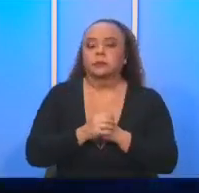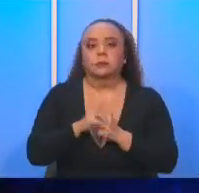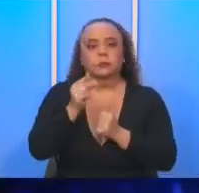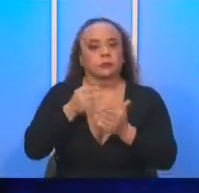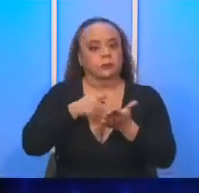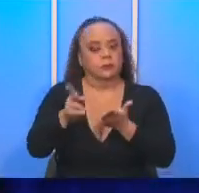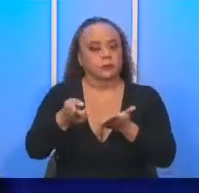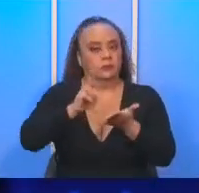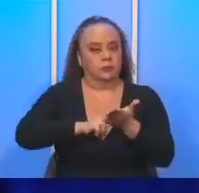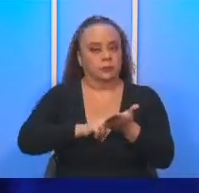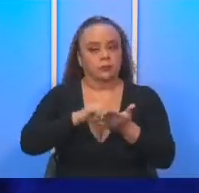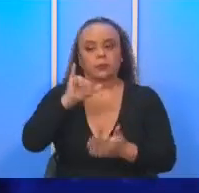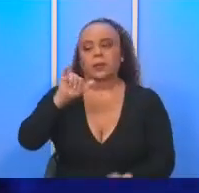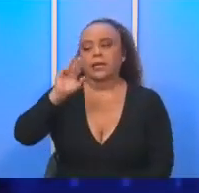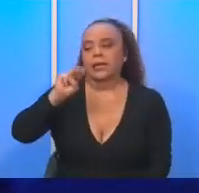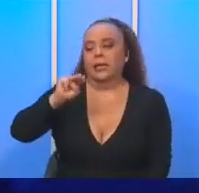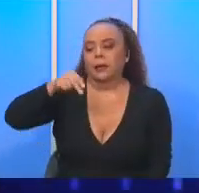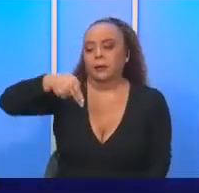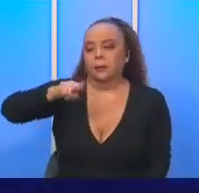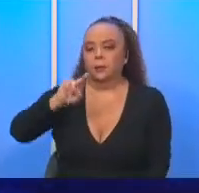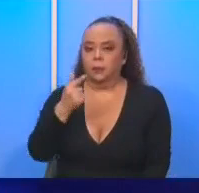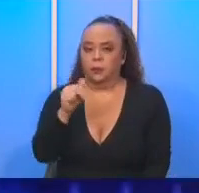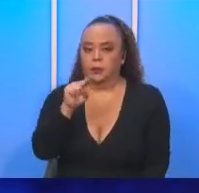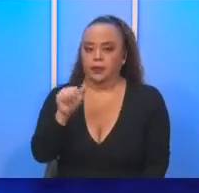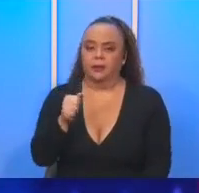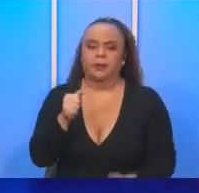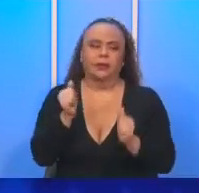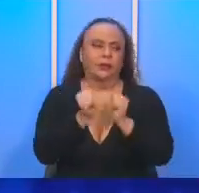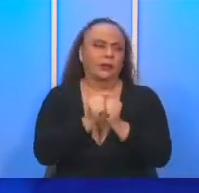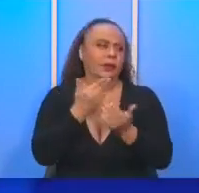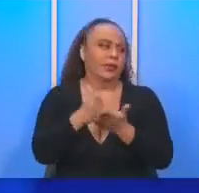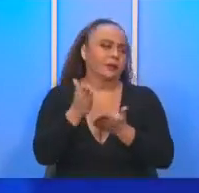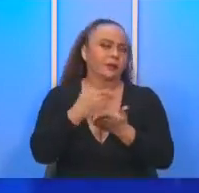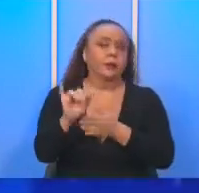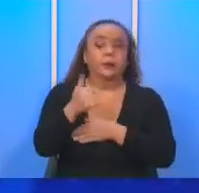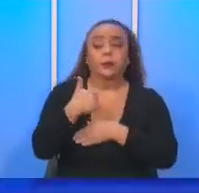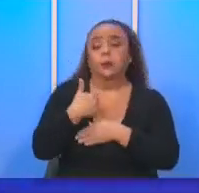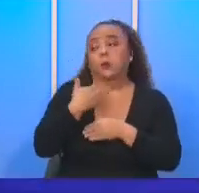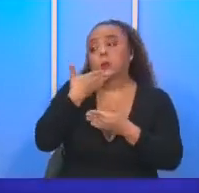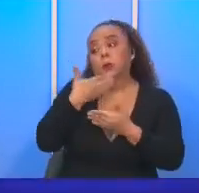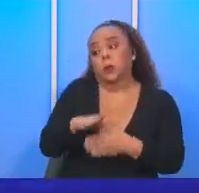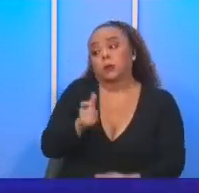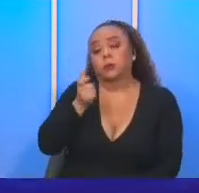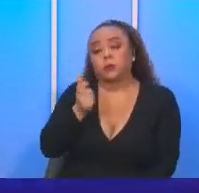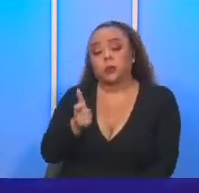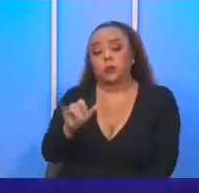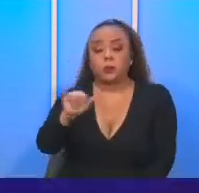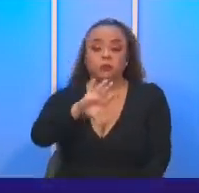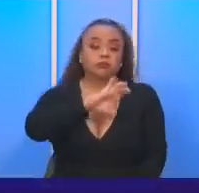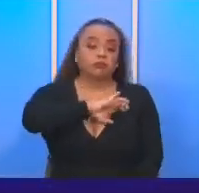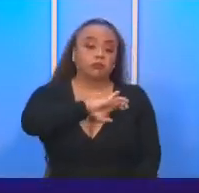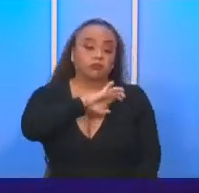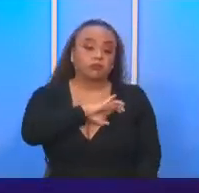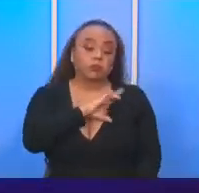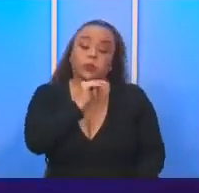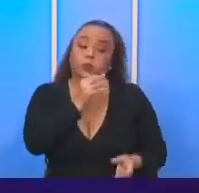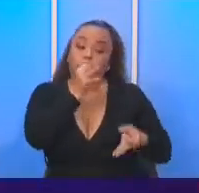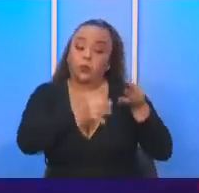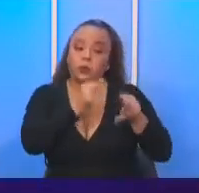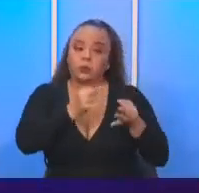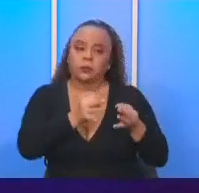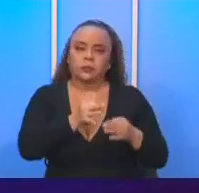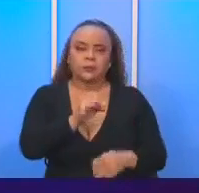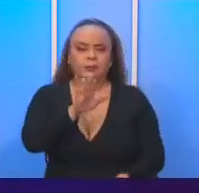sus partes con excusas absurdas en muchas ocasiones, como que tuvieron mala suerte, como que el oficial fue injusto